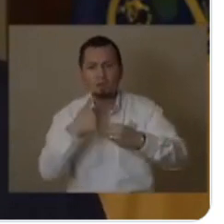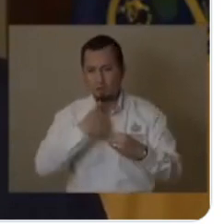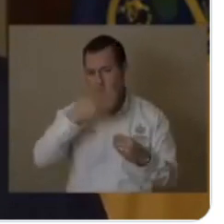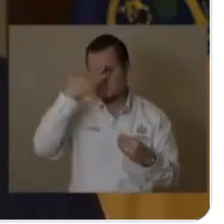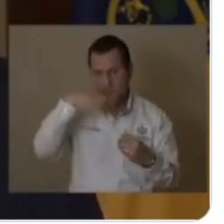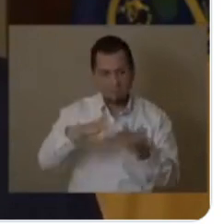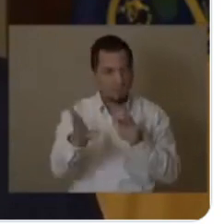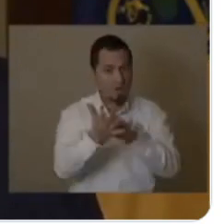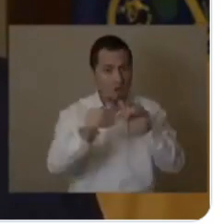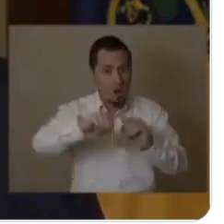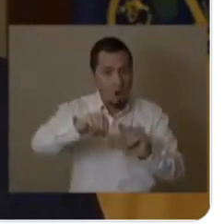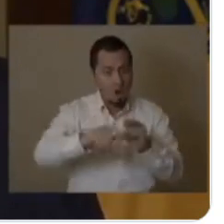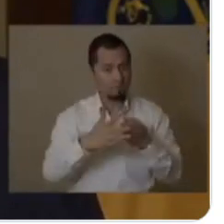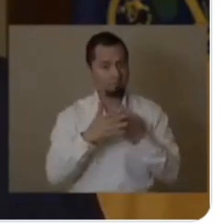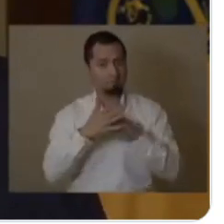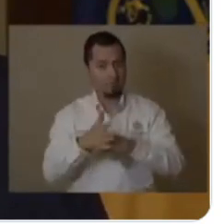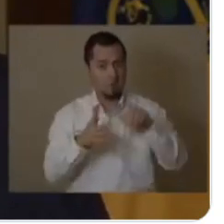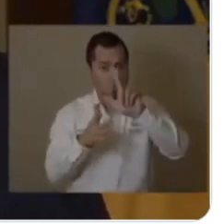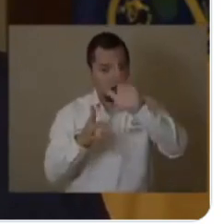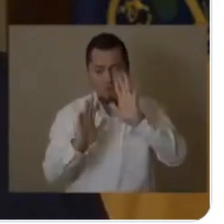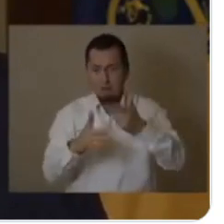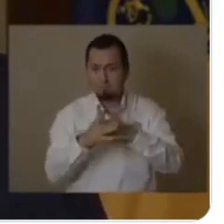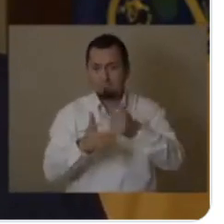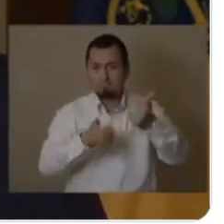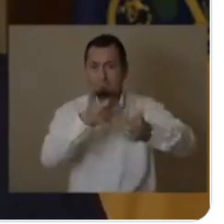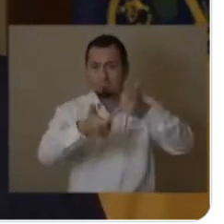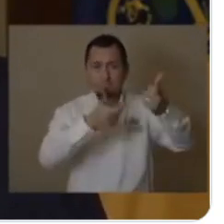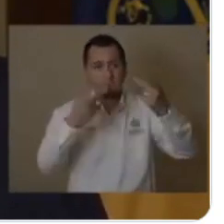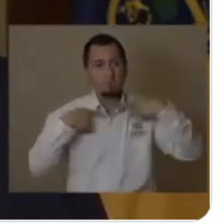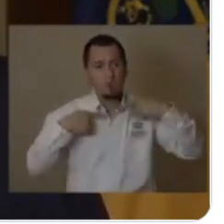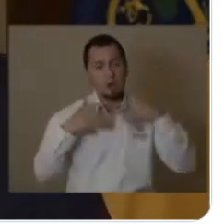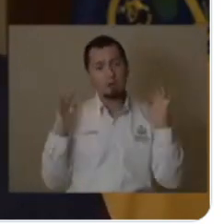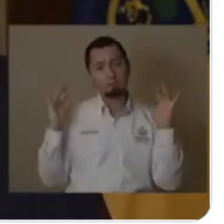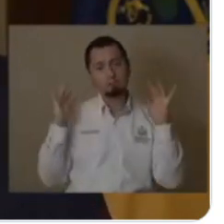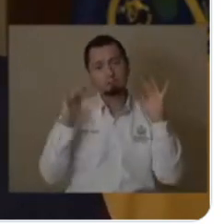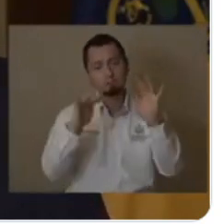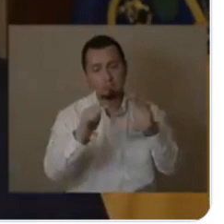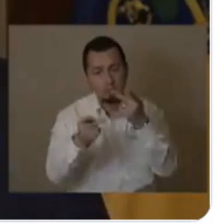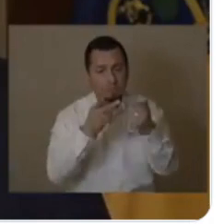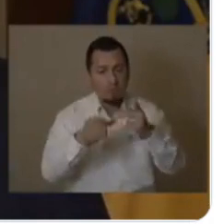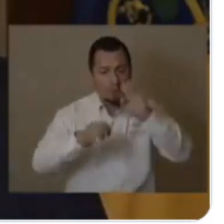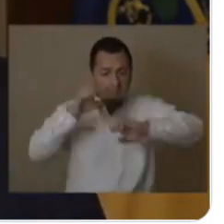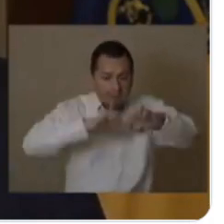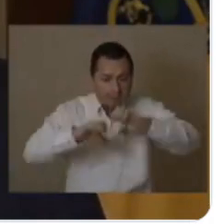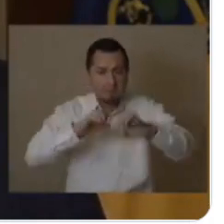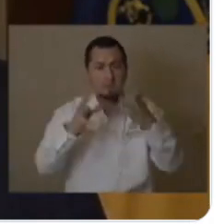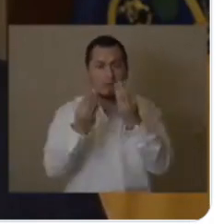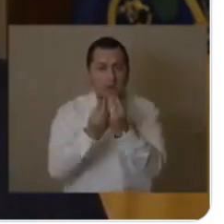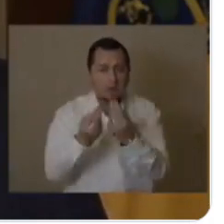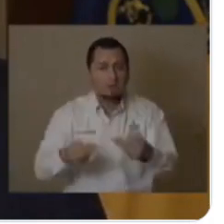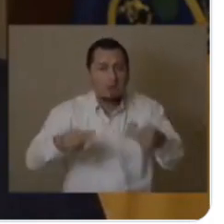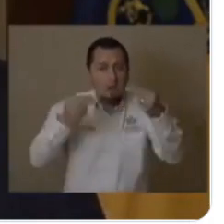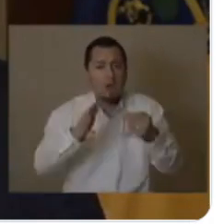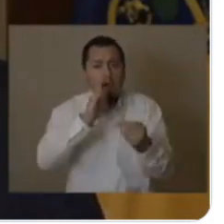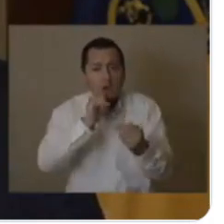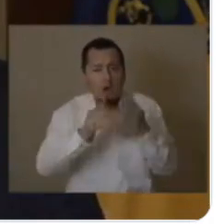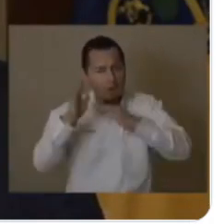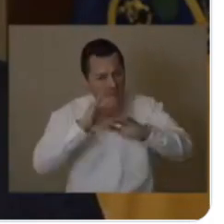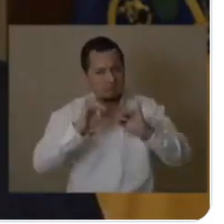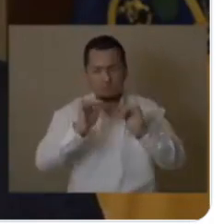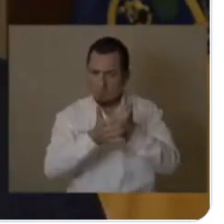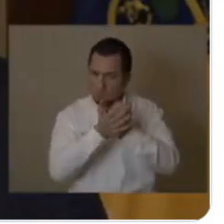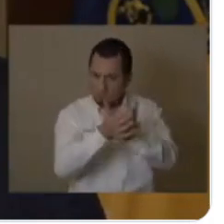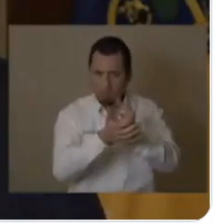la atención de casos graves que conllevará. Supervisaré personalmente la implementación de las medidas de apoyo a sectores en condiciones de